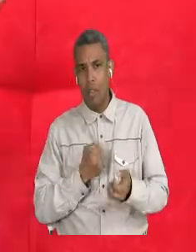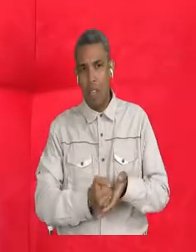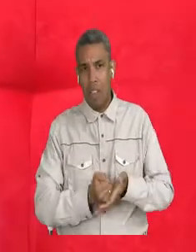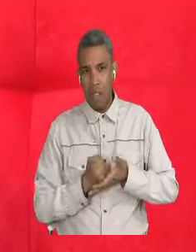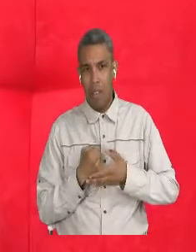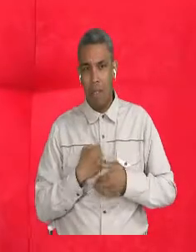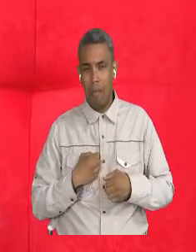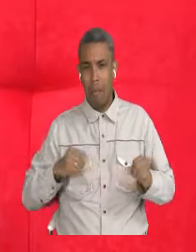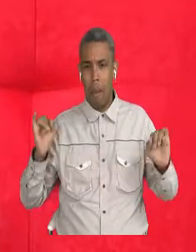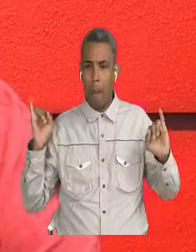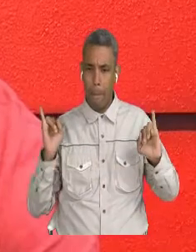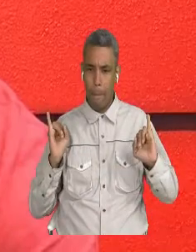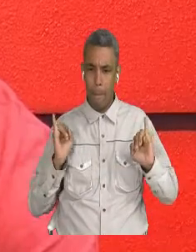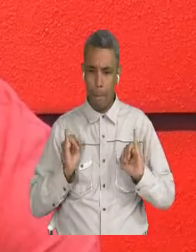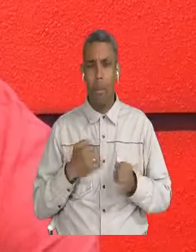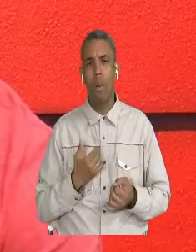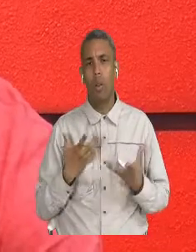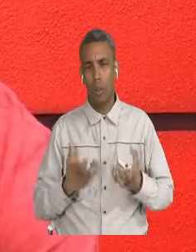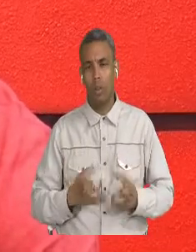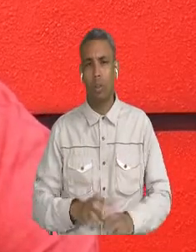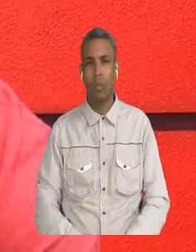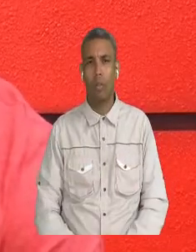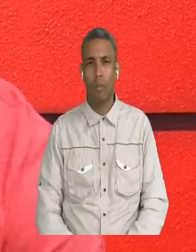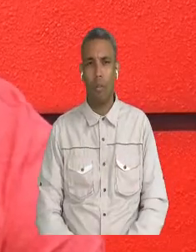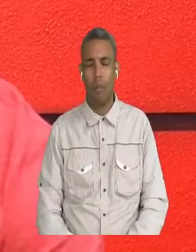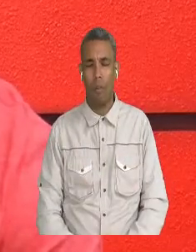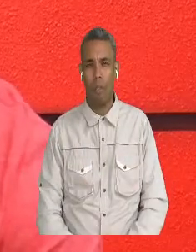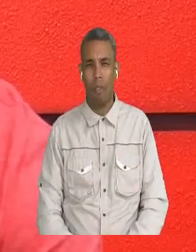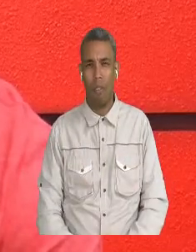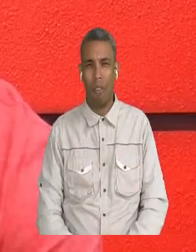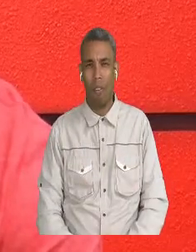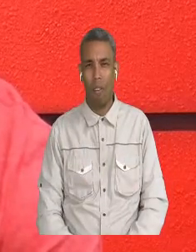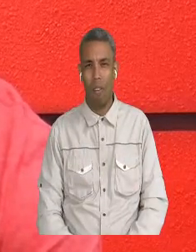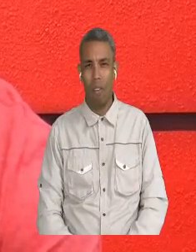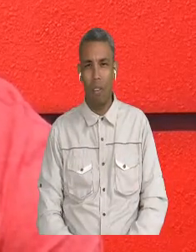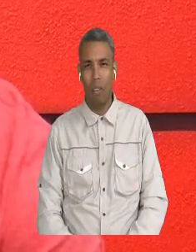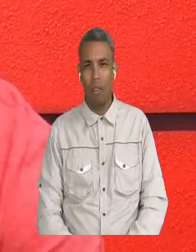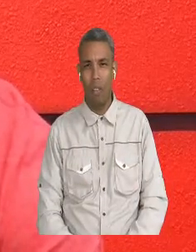claro, allá que sí. Estaré. Claro que sí, Zona Training 36 es un gimnasio donde